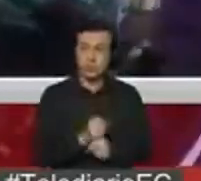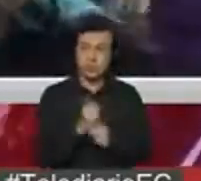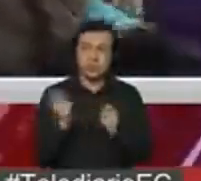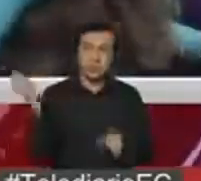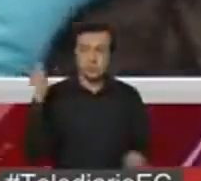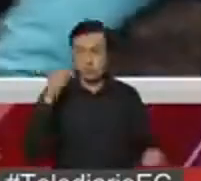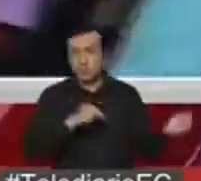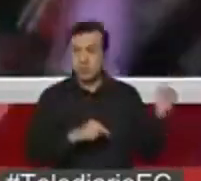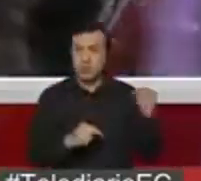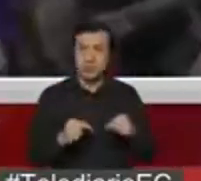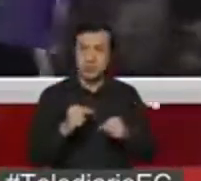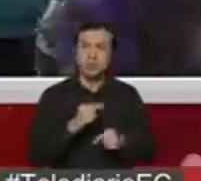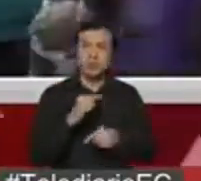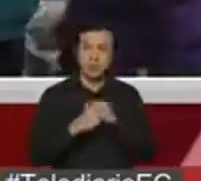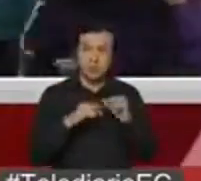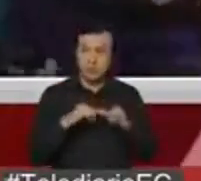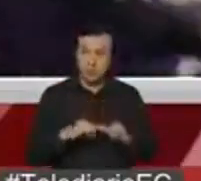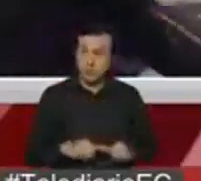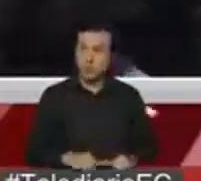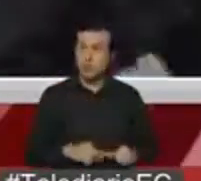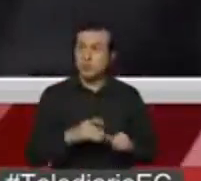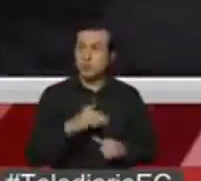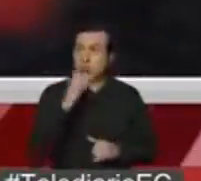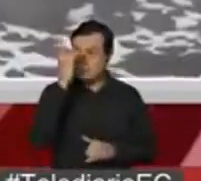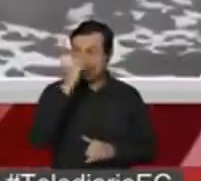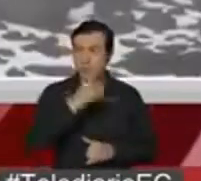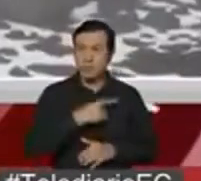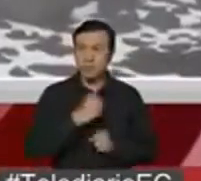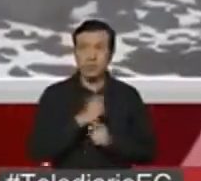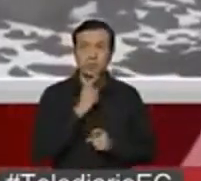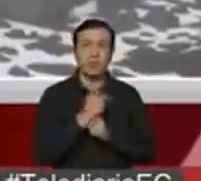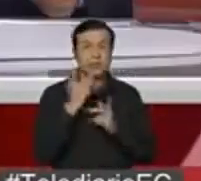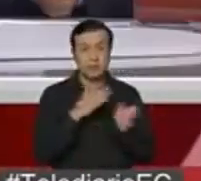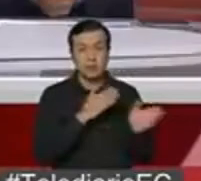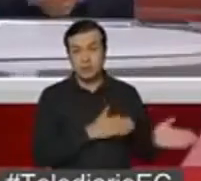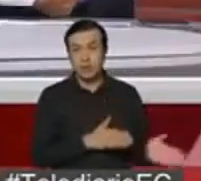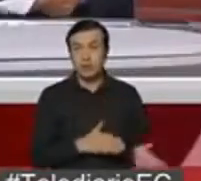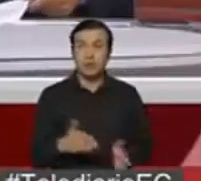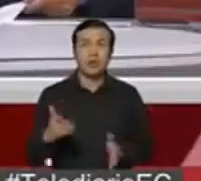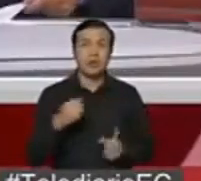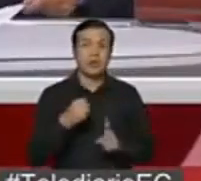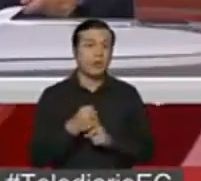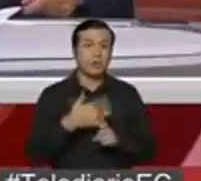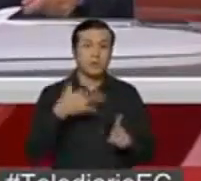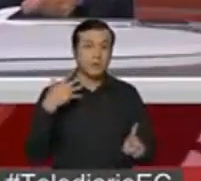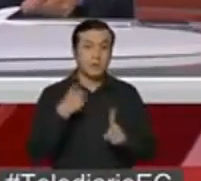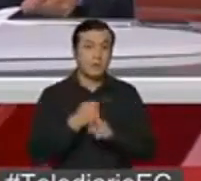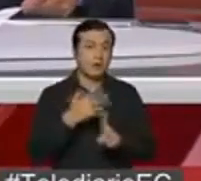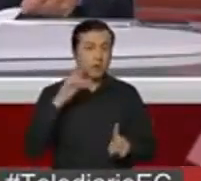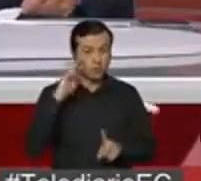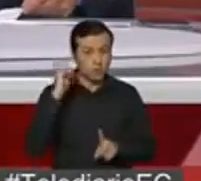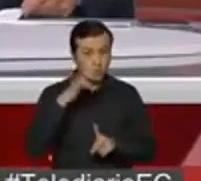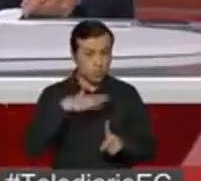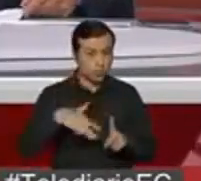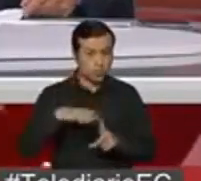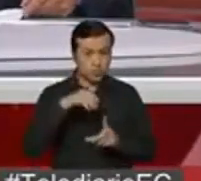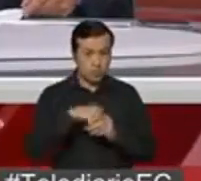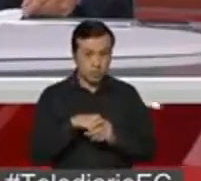llegan y traten de ir levantando poco a poco estas medidas de restricción. ¿Han logrado determinar cuál ha sido el impacto para el sector turístico